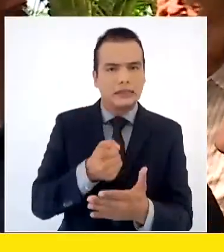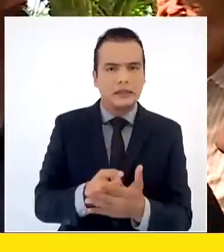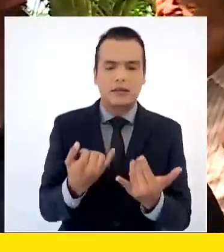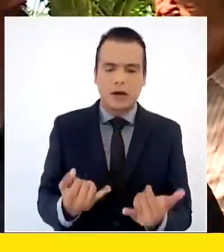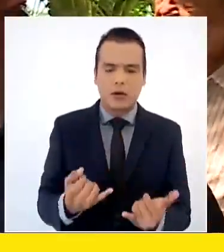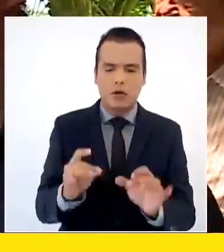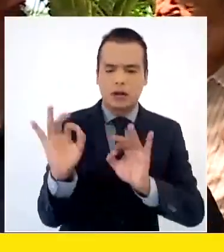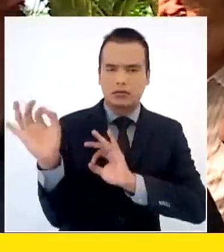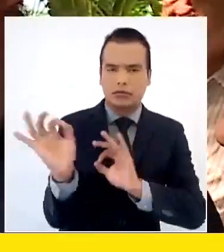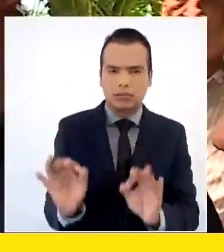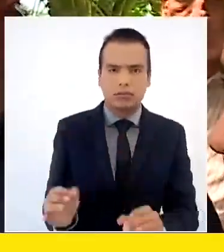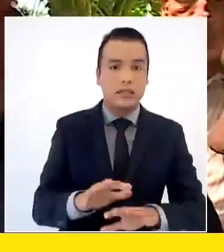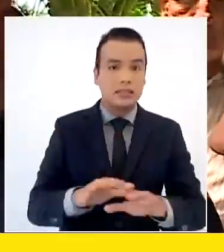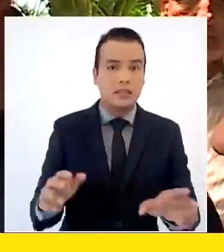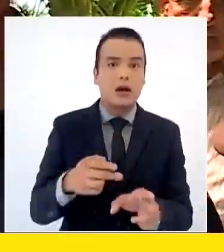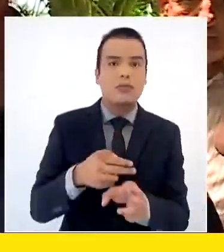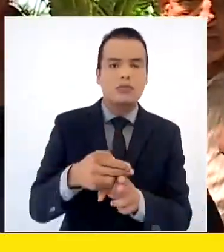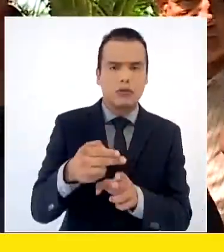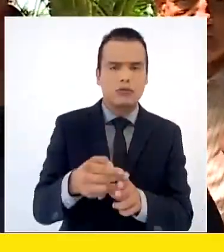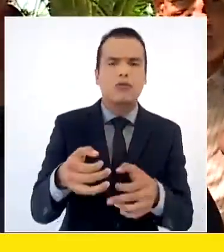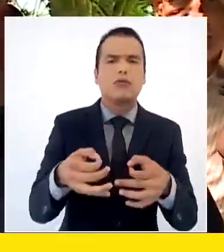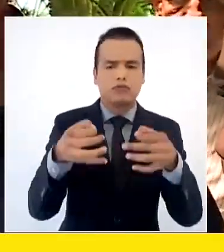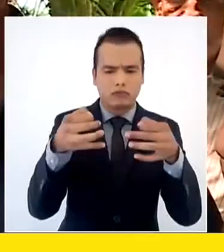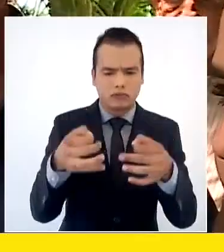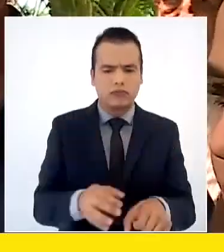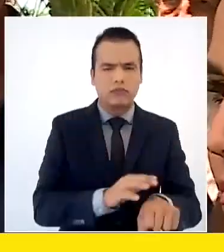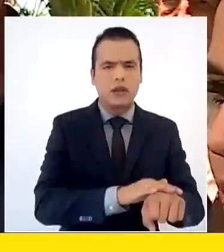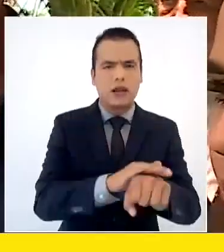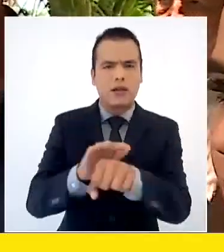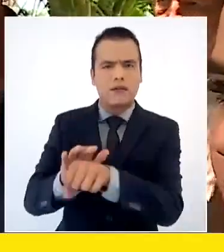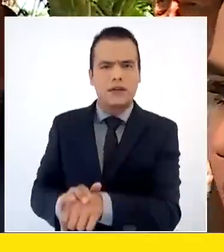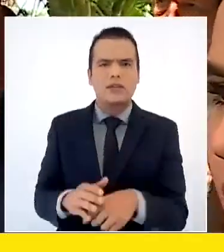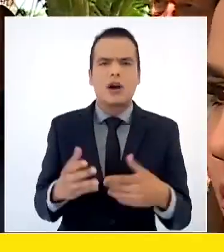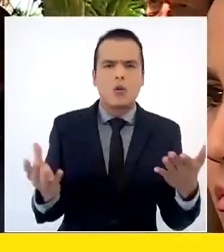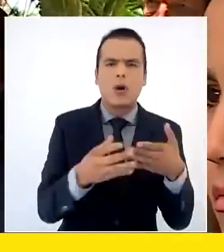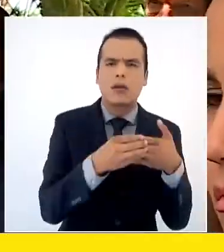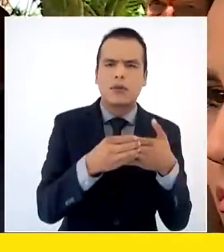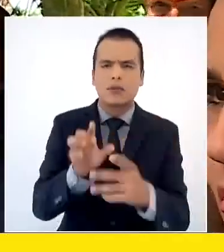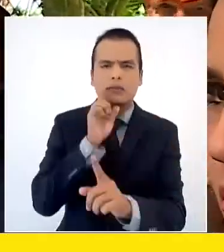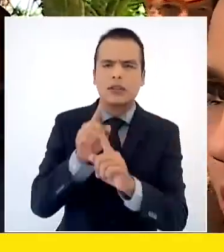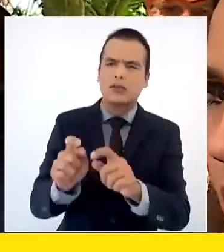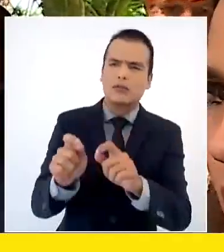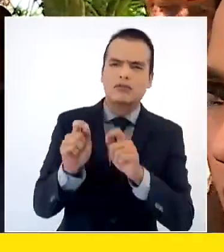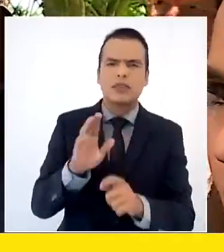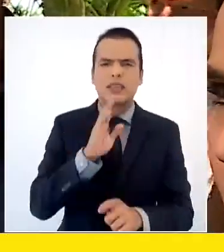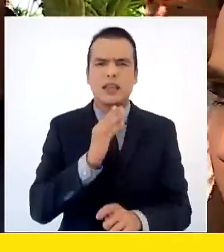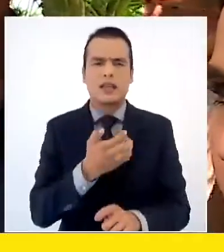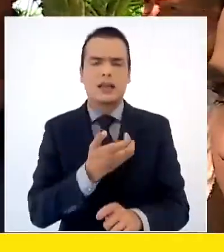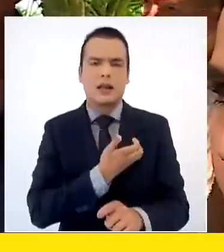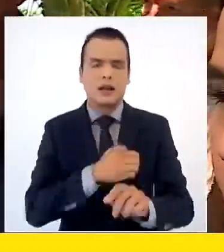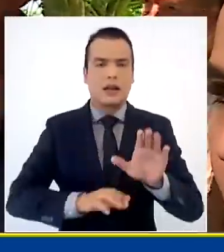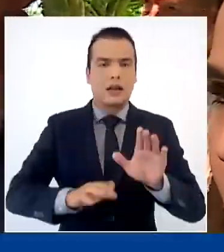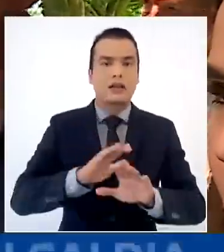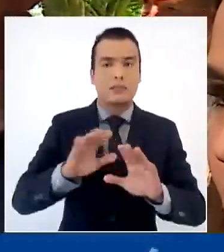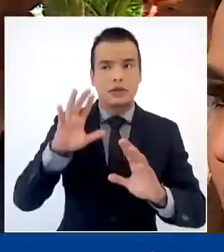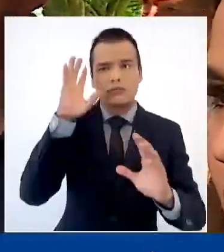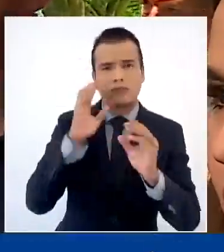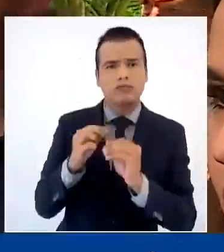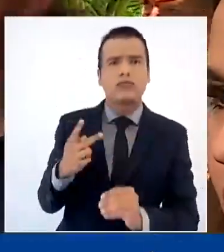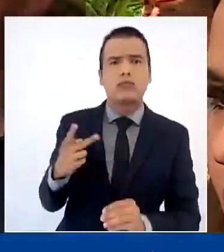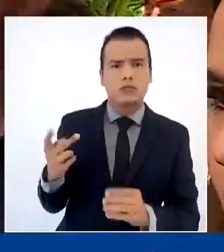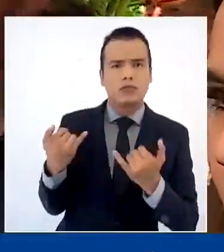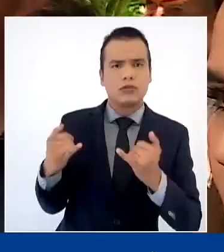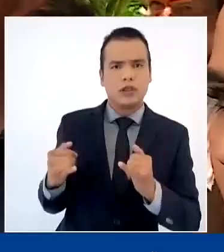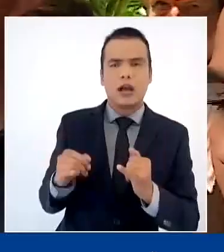y en los próximos días les diremos Cuál es el mecanismo y cuál es la fecha pero el acuerdo ya está que de estas dos candidaturas